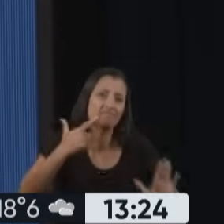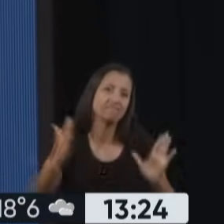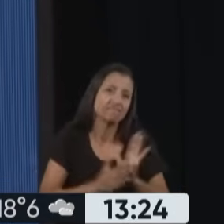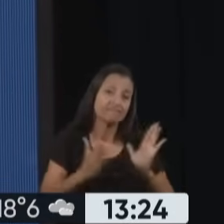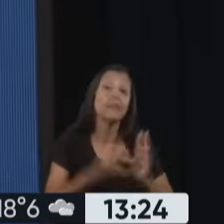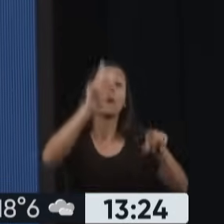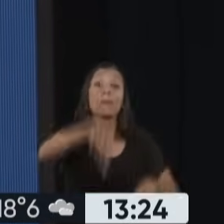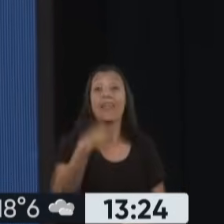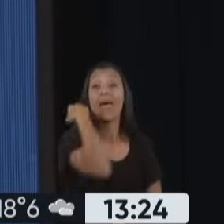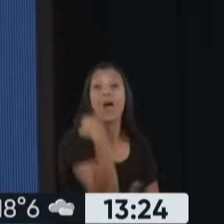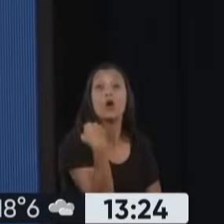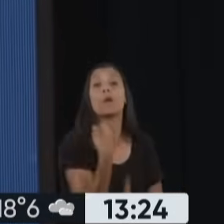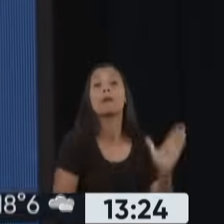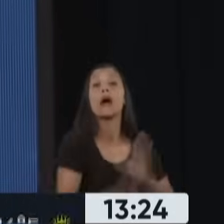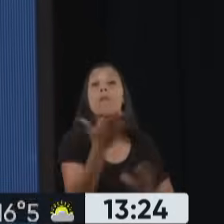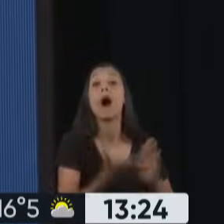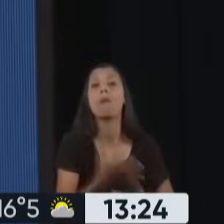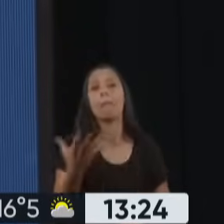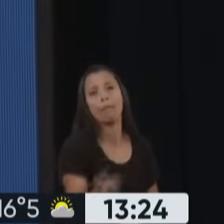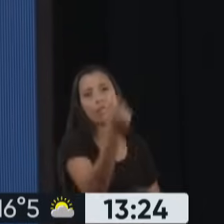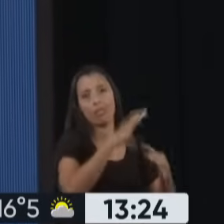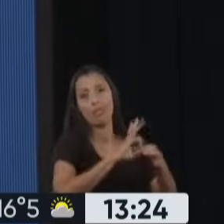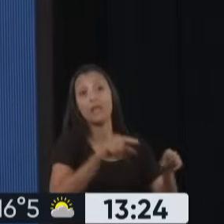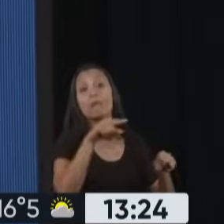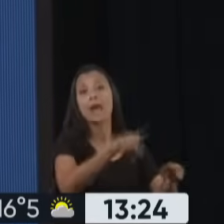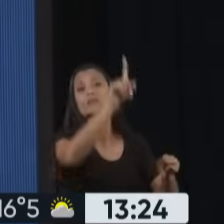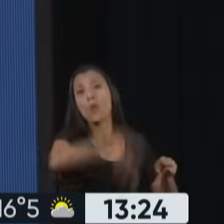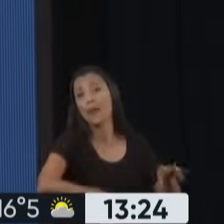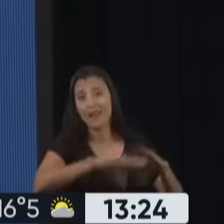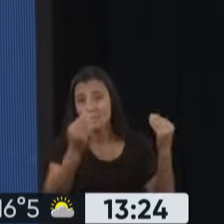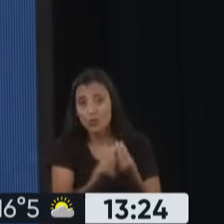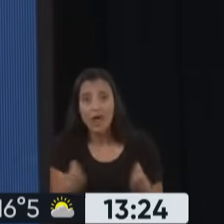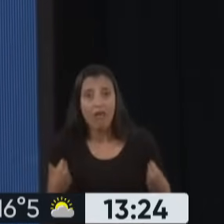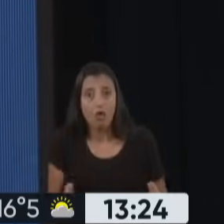a que la economía sea libre, eso va a hacer